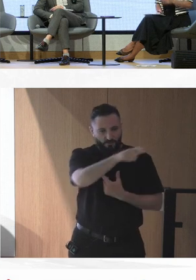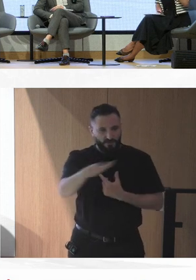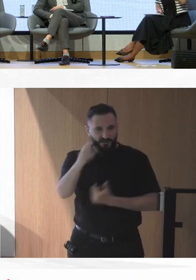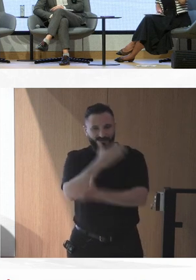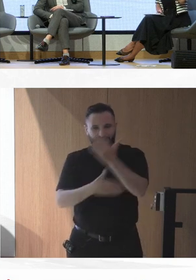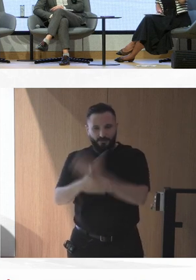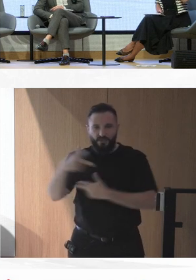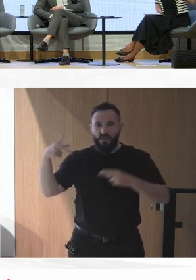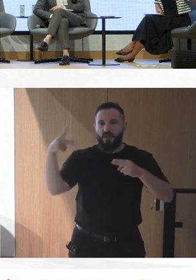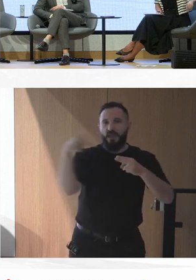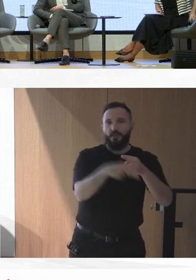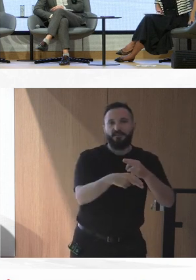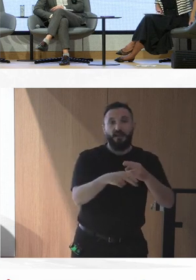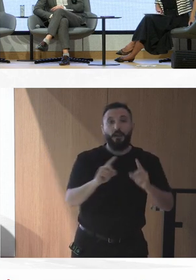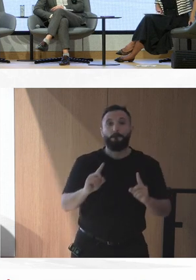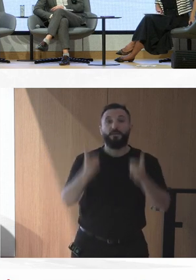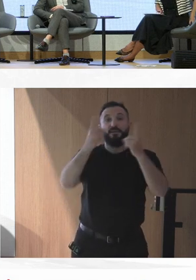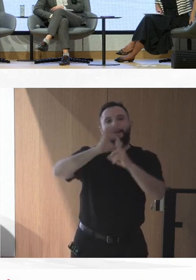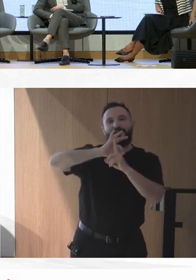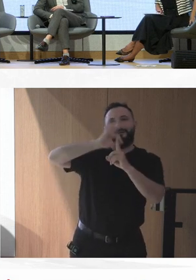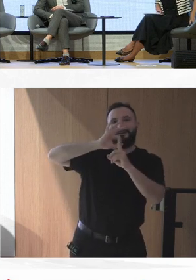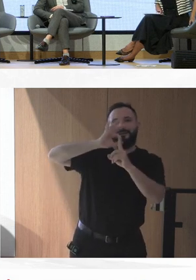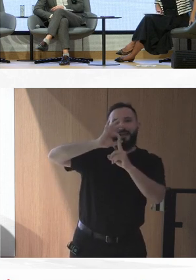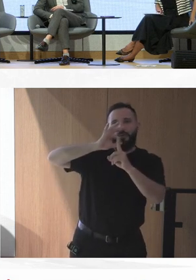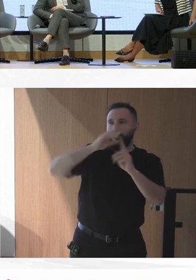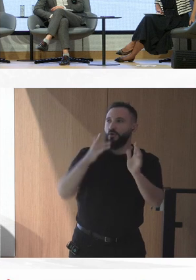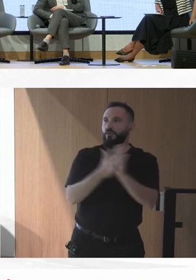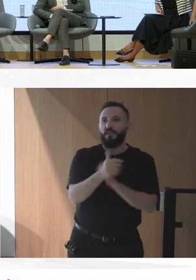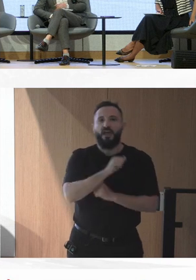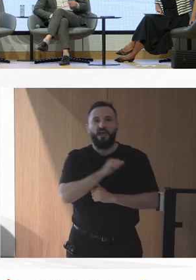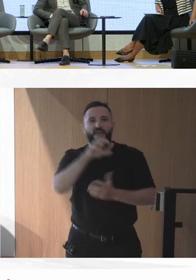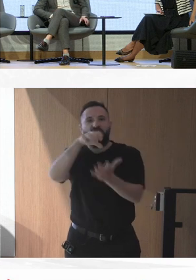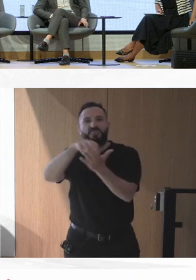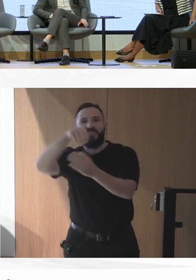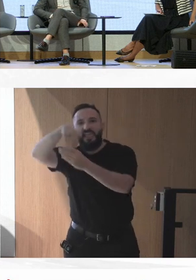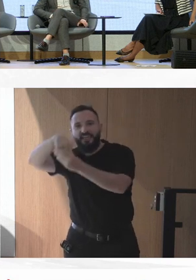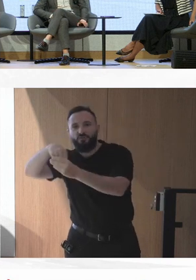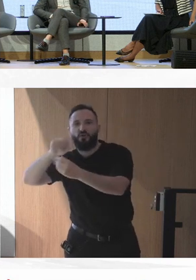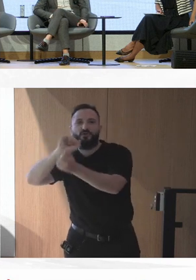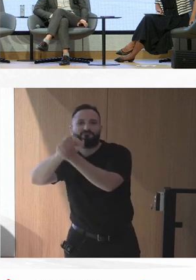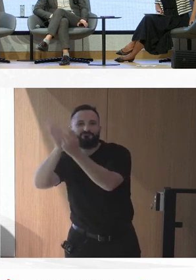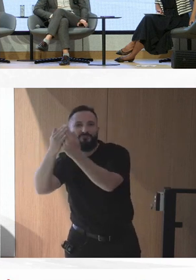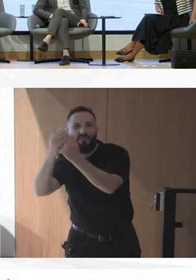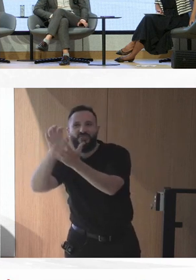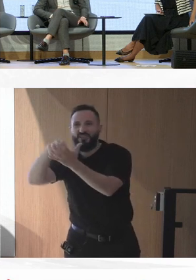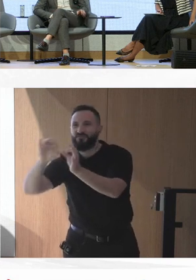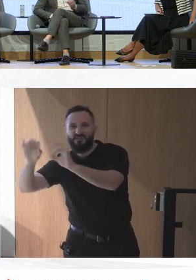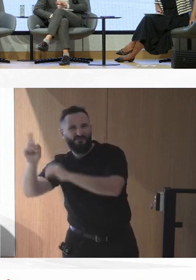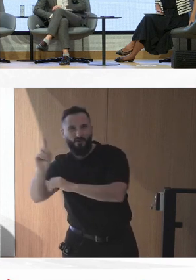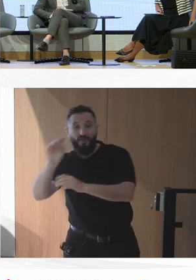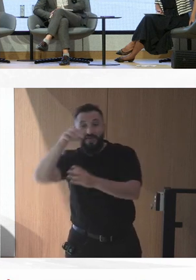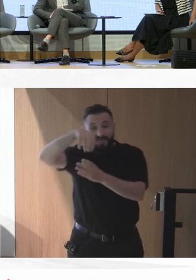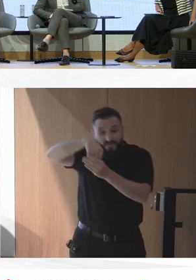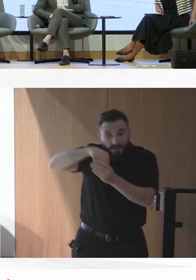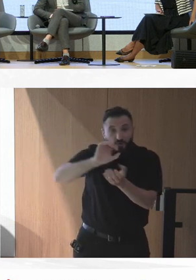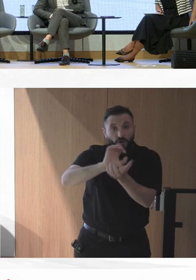estas situaciones en primer grado. O sea, ya es que no es que dentro de la prisión no estén en centros especiales, sino que dentro de la prisión